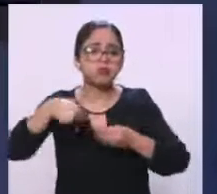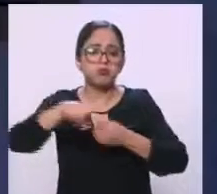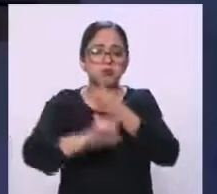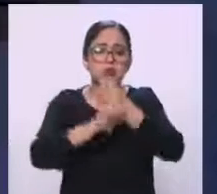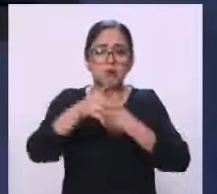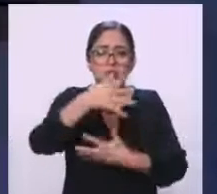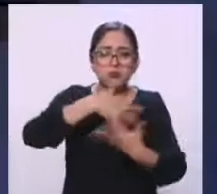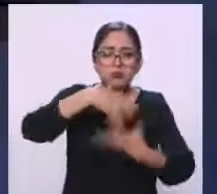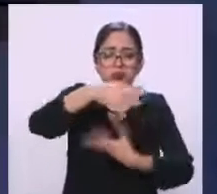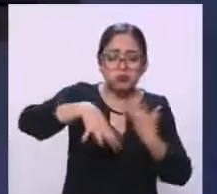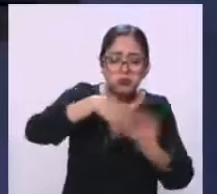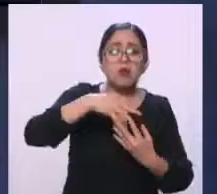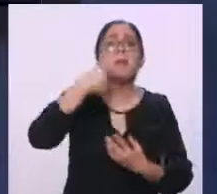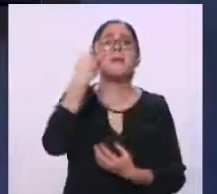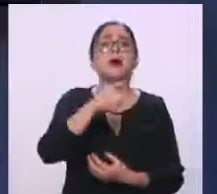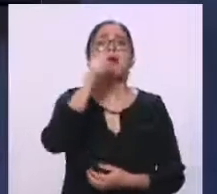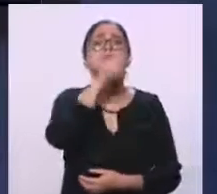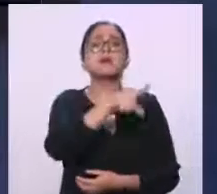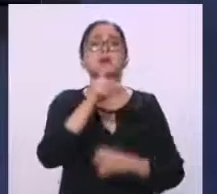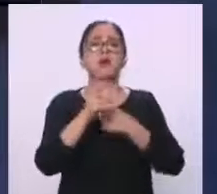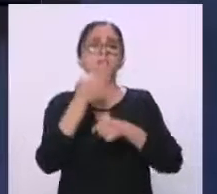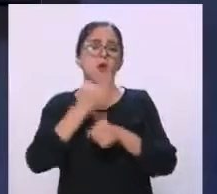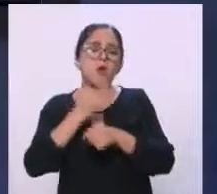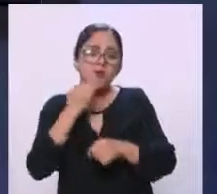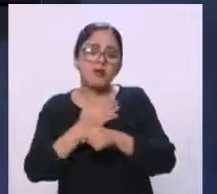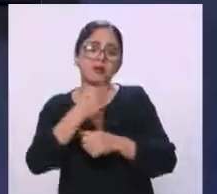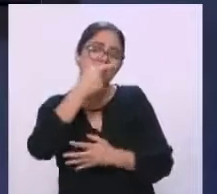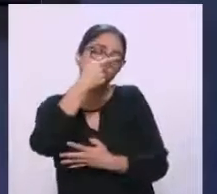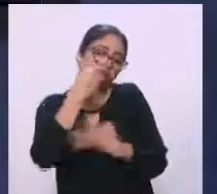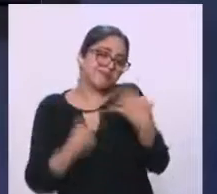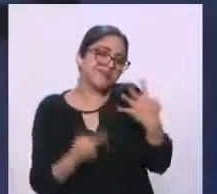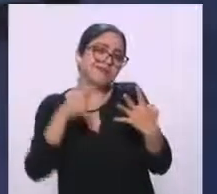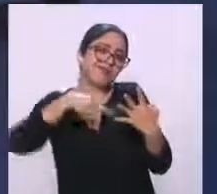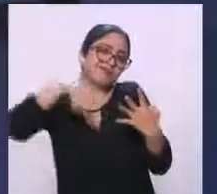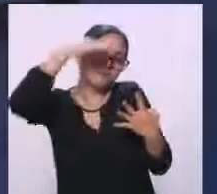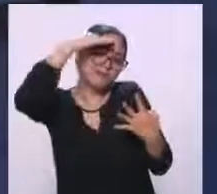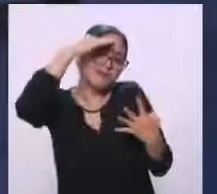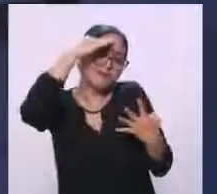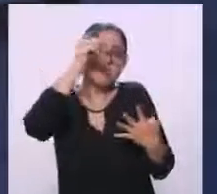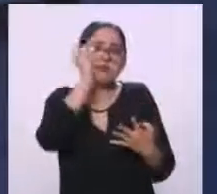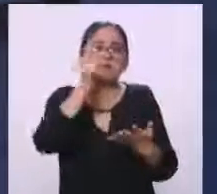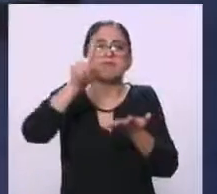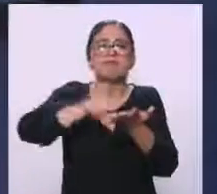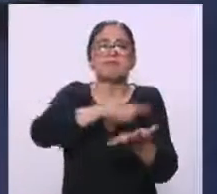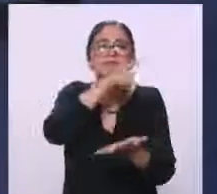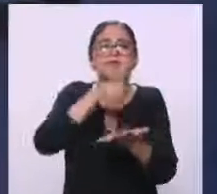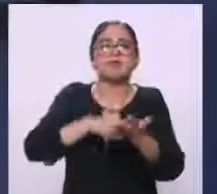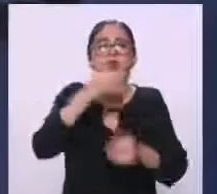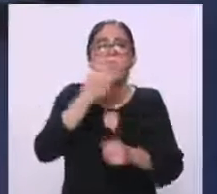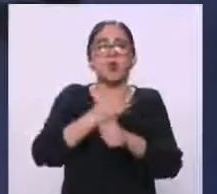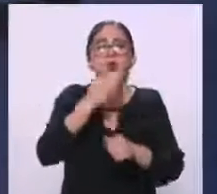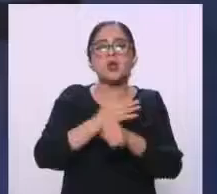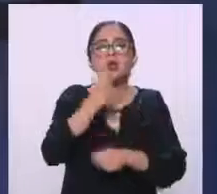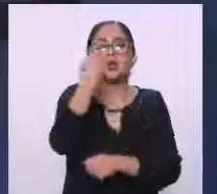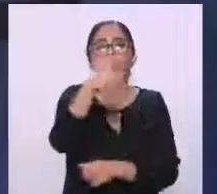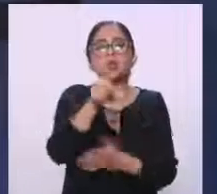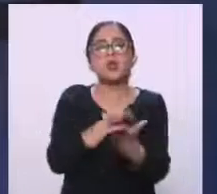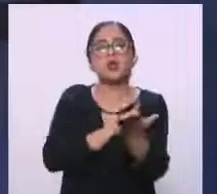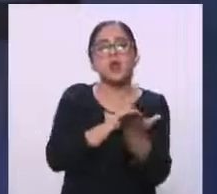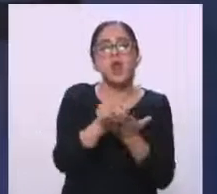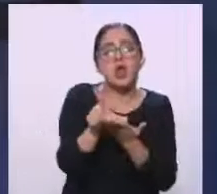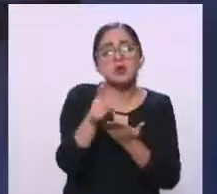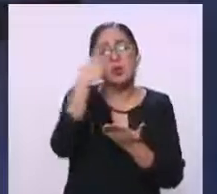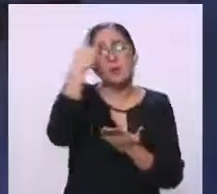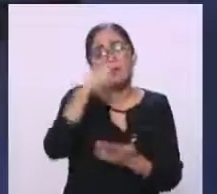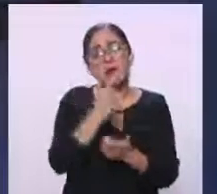poderes extraordinarios ante situaciones excepcionales que en la práctica supondrían una suspensión de la vigencia del derecho, en principio para salvar